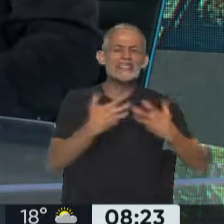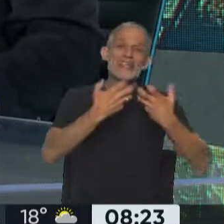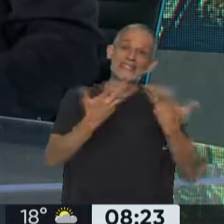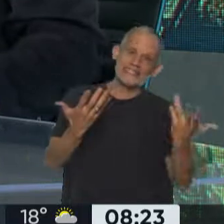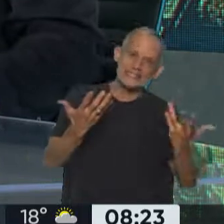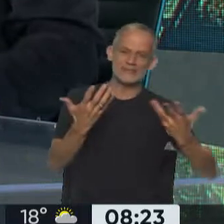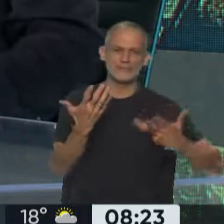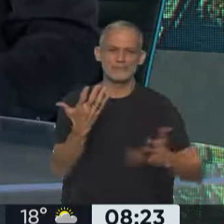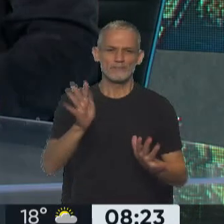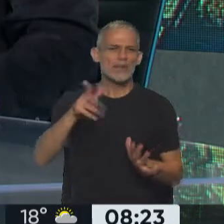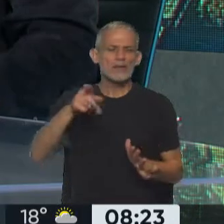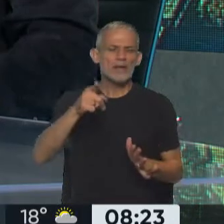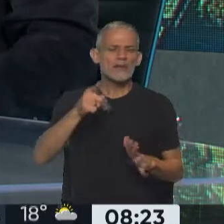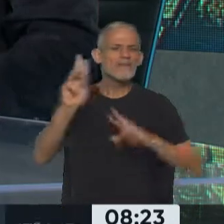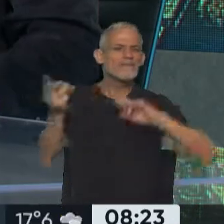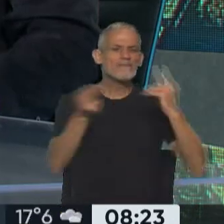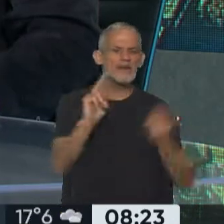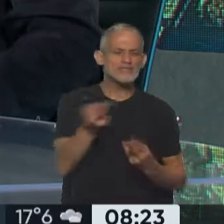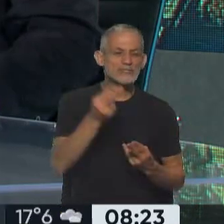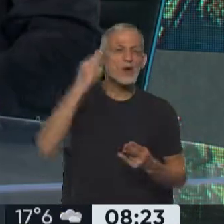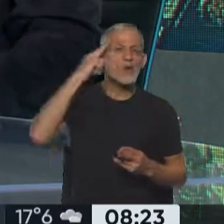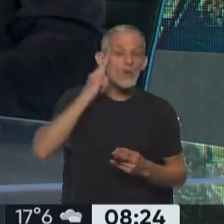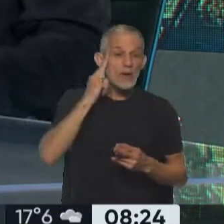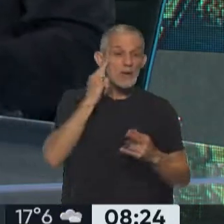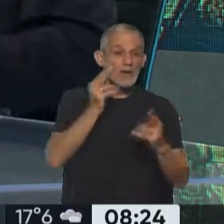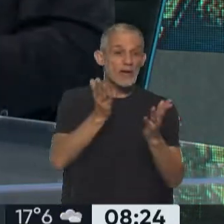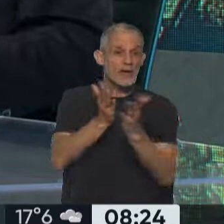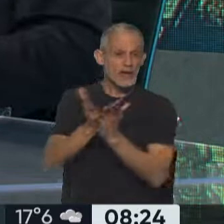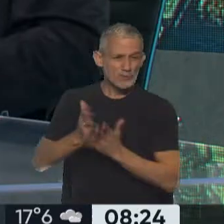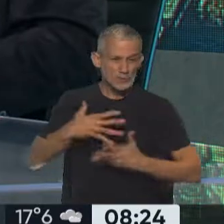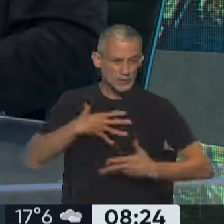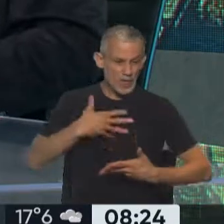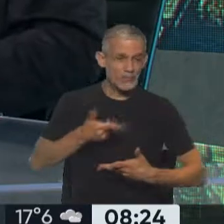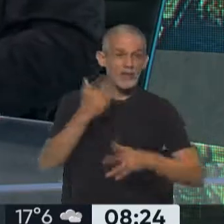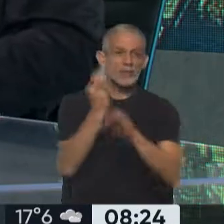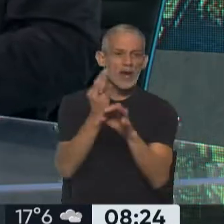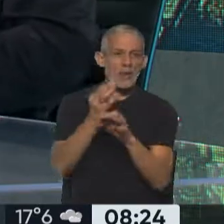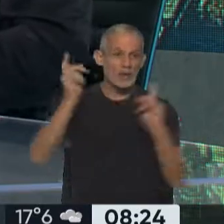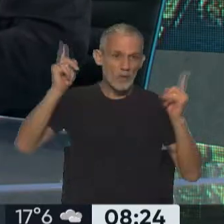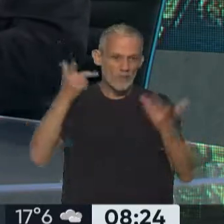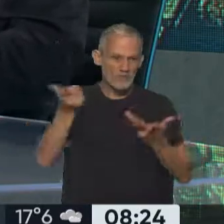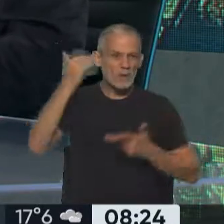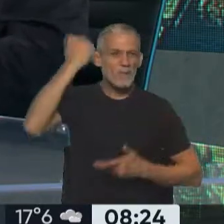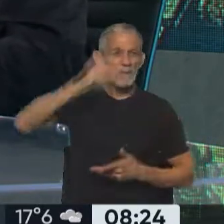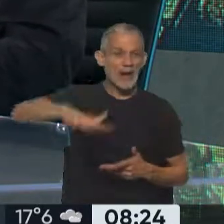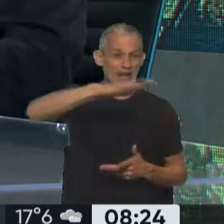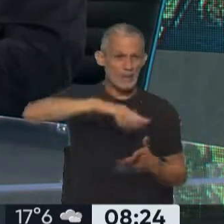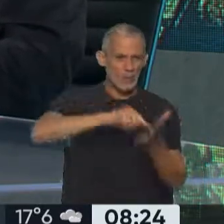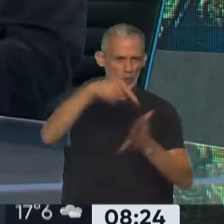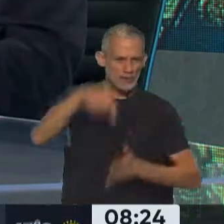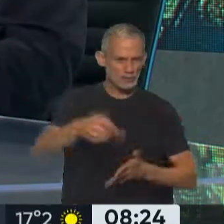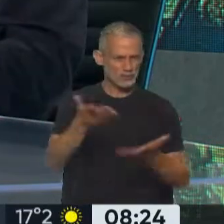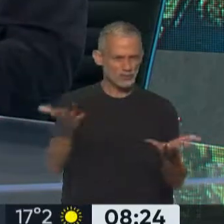automovilístico en el cual perdieron la vida nueve estudiantes y una profesora de una escuela del barrio Porteño de Palermo aquí en la ciudad de Buenos Aires